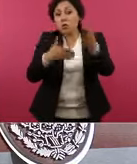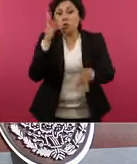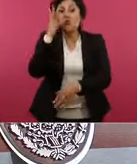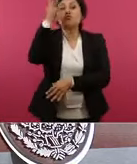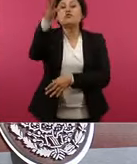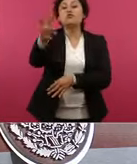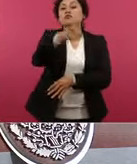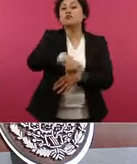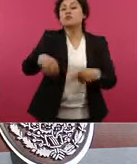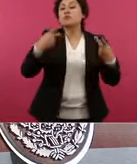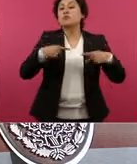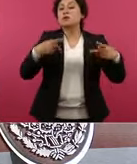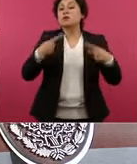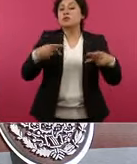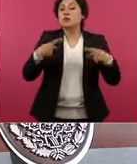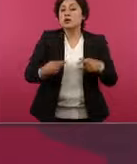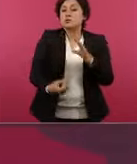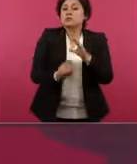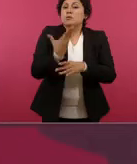Los que vienen detrás de nosotros.